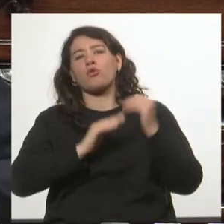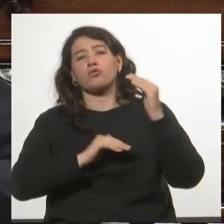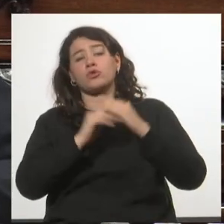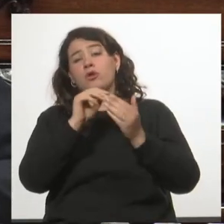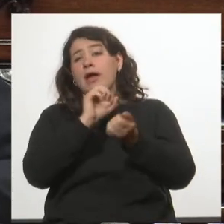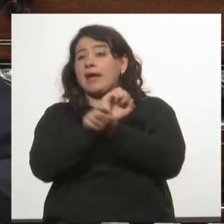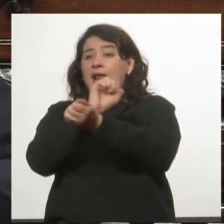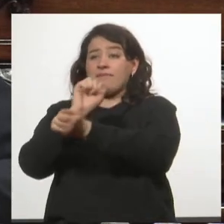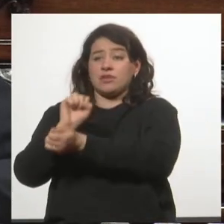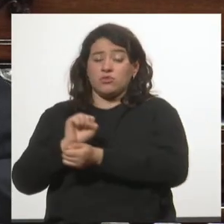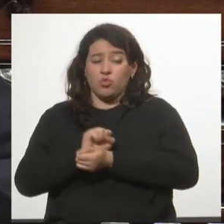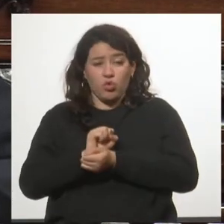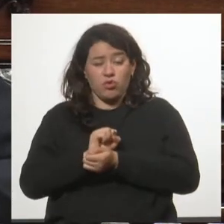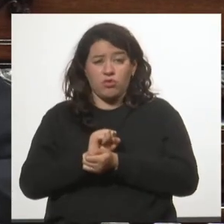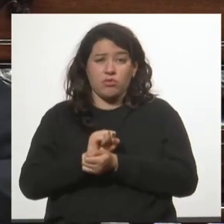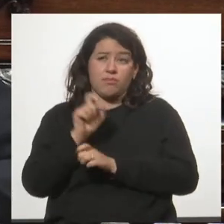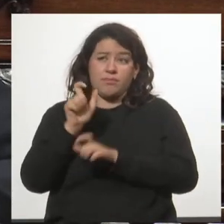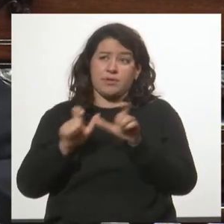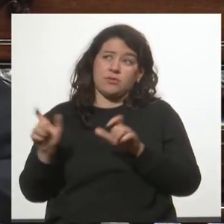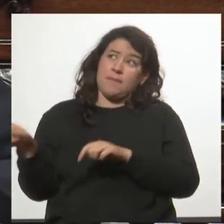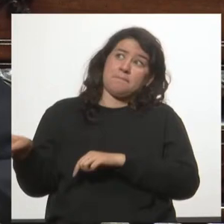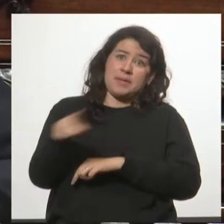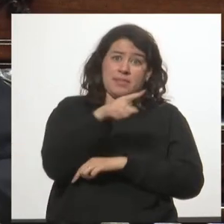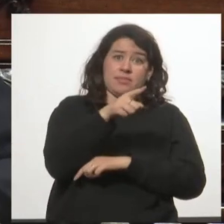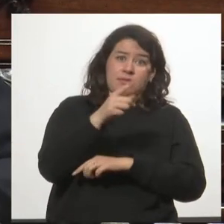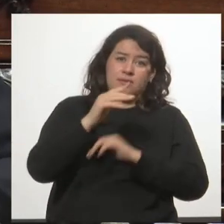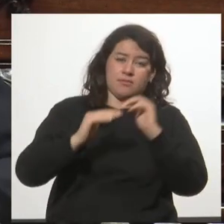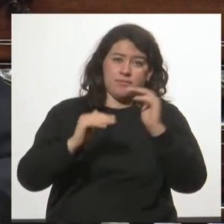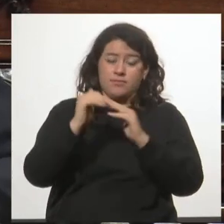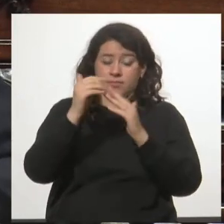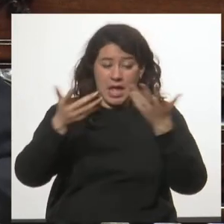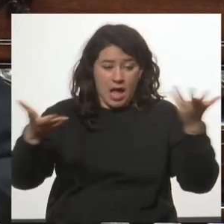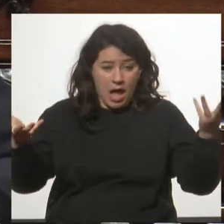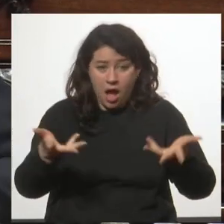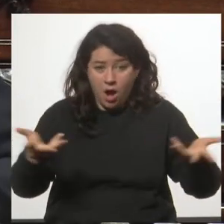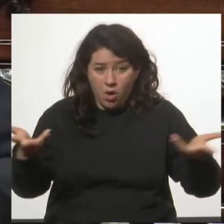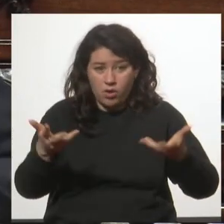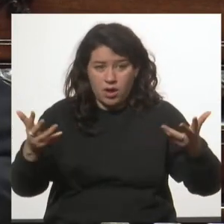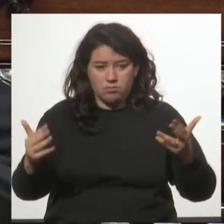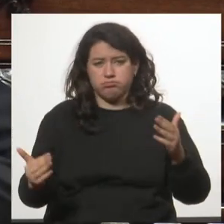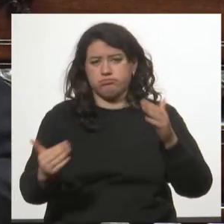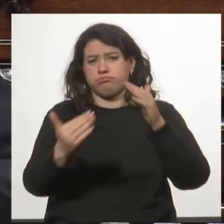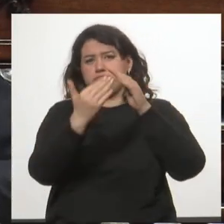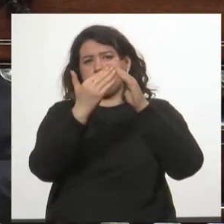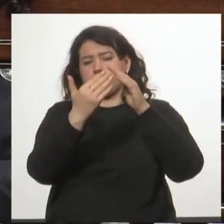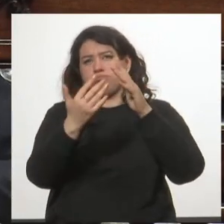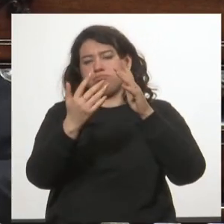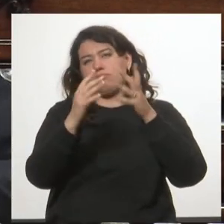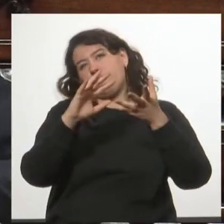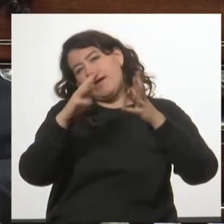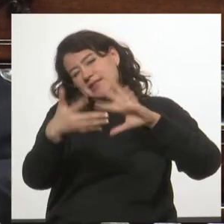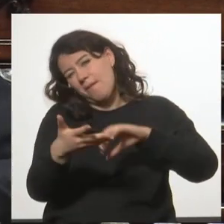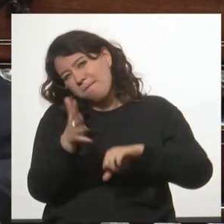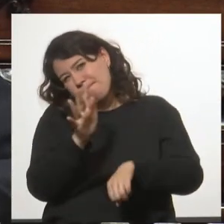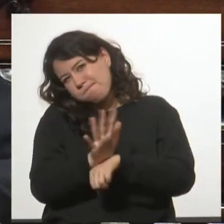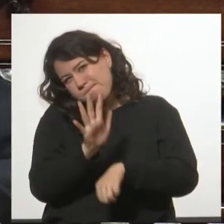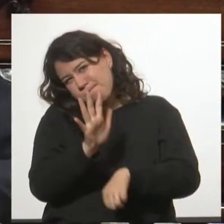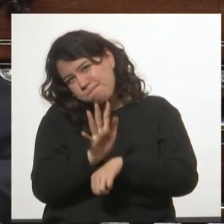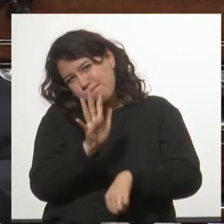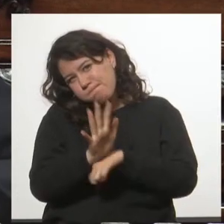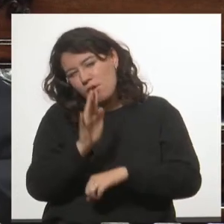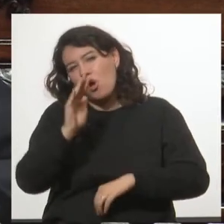en el tiempos modernos son obras faraónicas que se construyen con los dineros